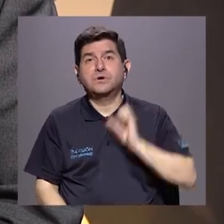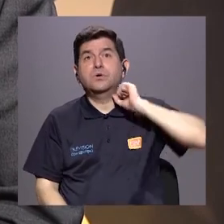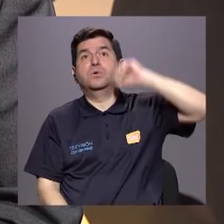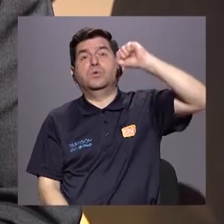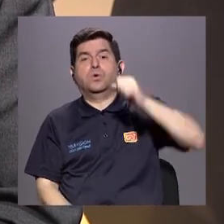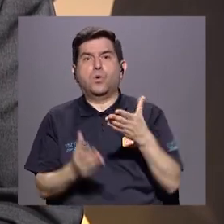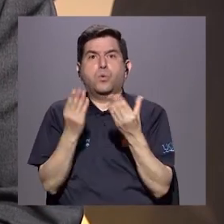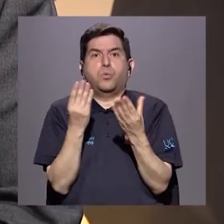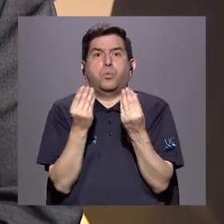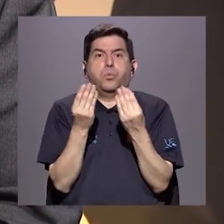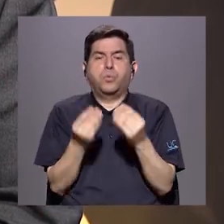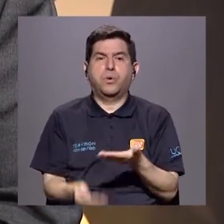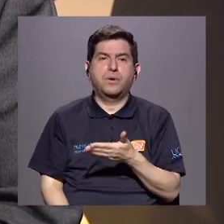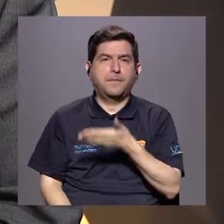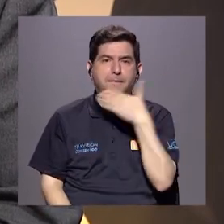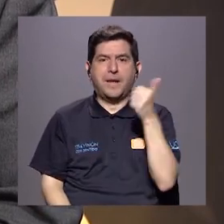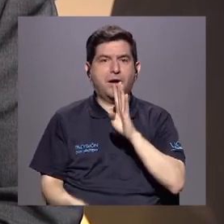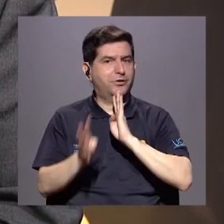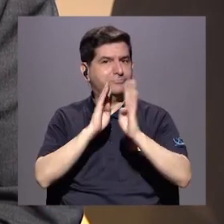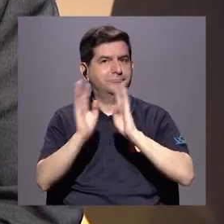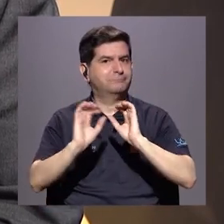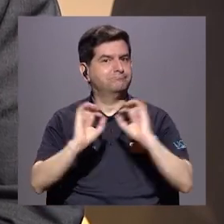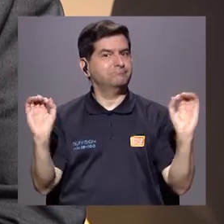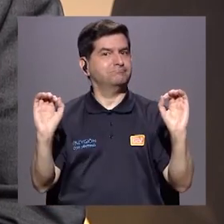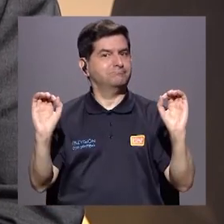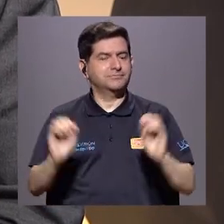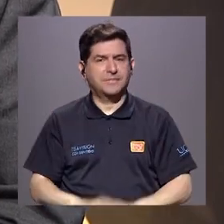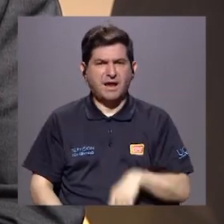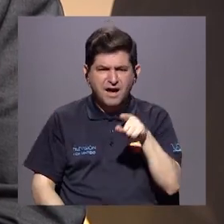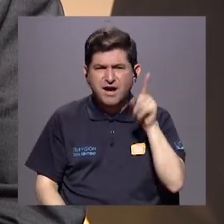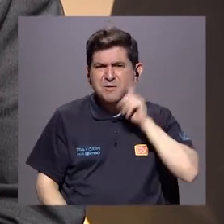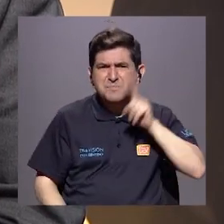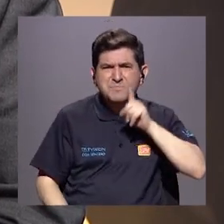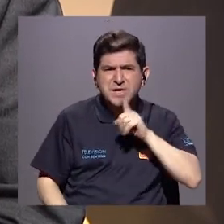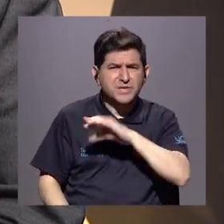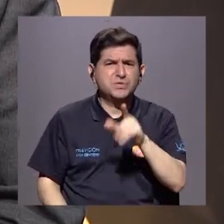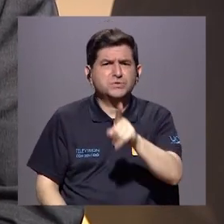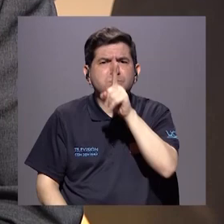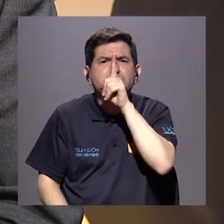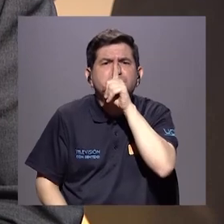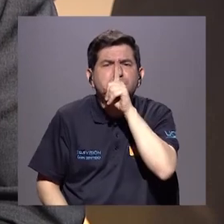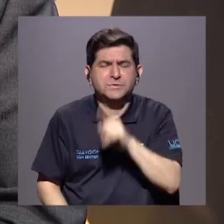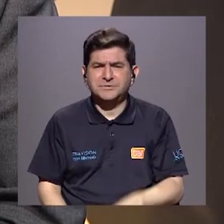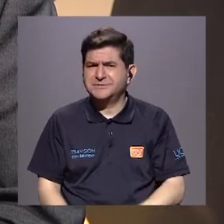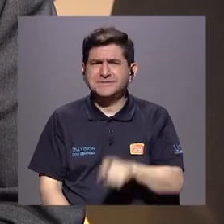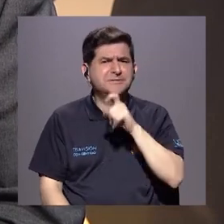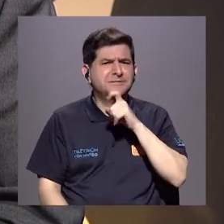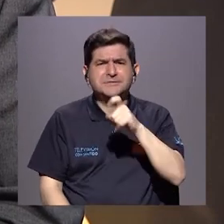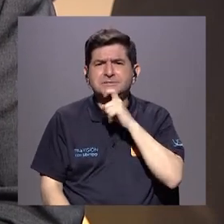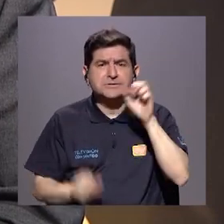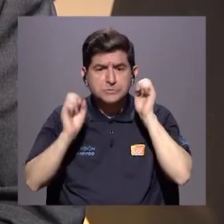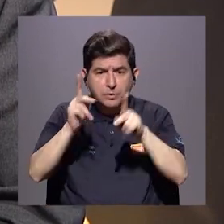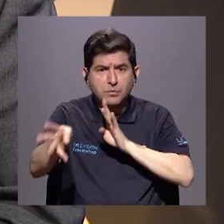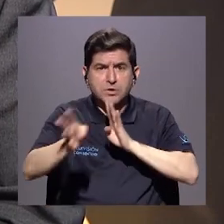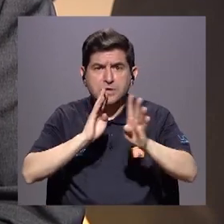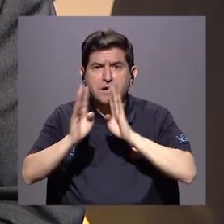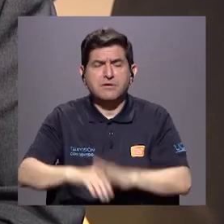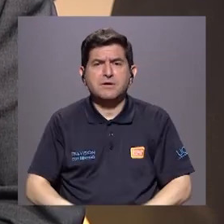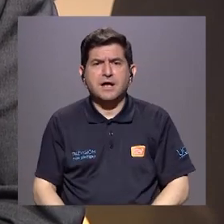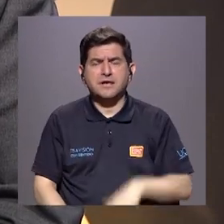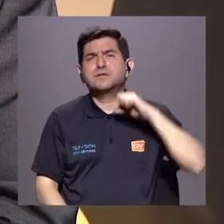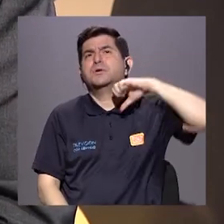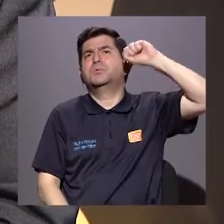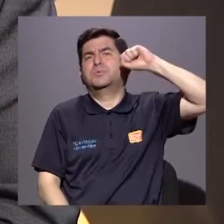nos asusta muchísimo entonces preferimos no hablar de esto y entonces estos mitos y estos silencios dificultan la posibilidad de hablar de